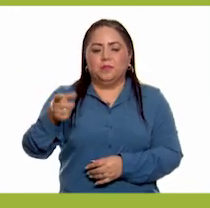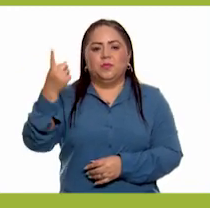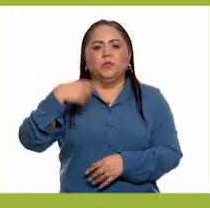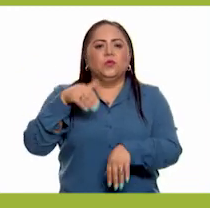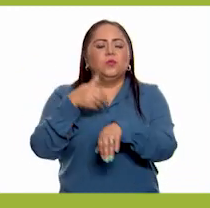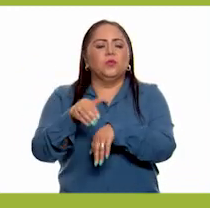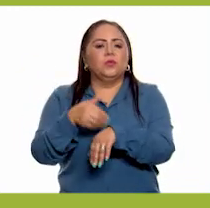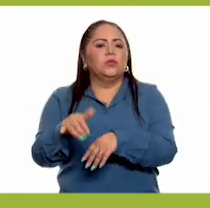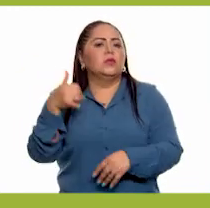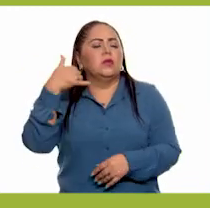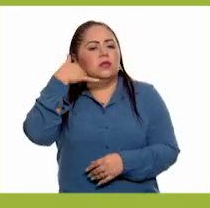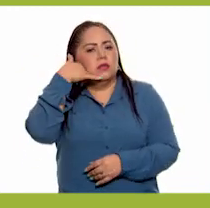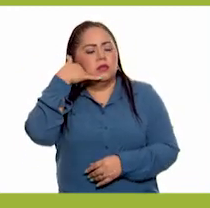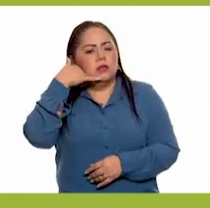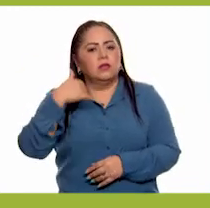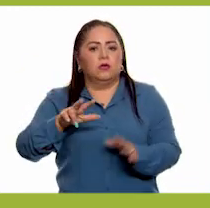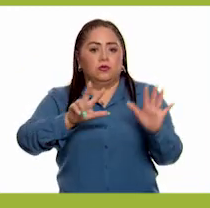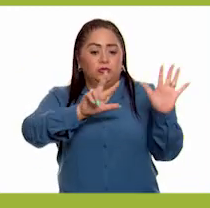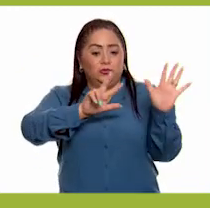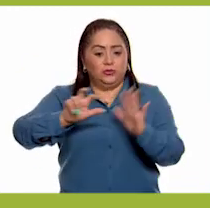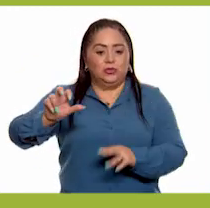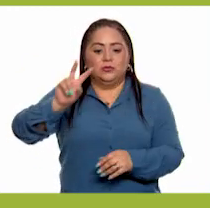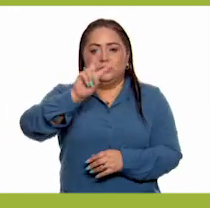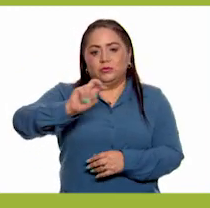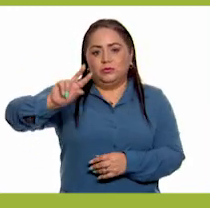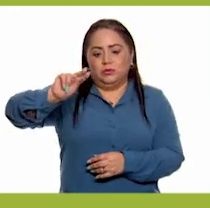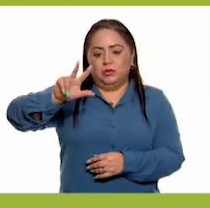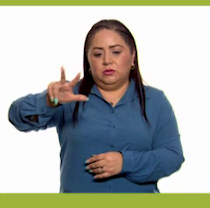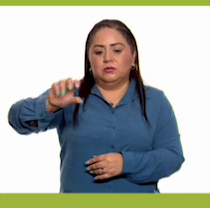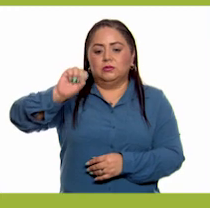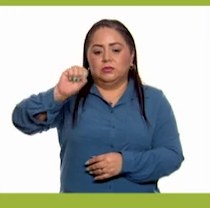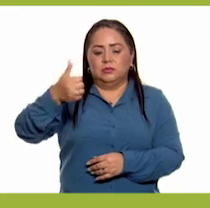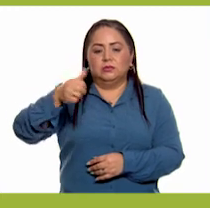@sep.mx. Teléfonos Educatel